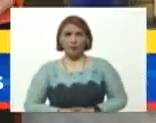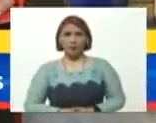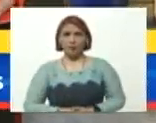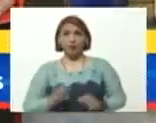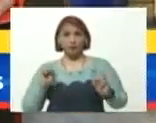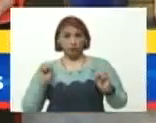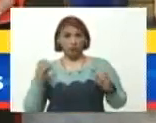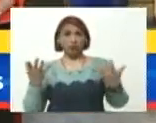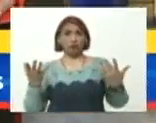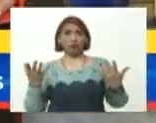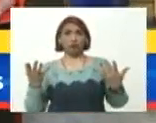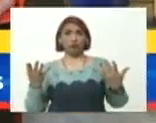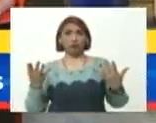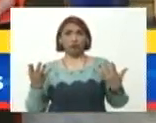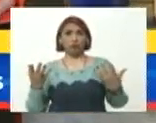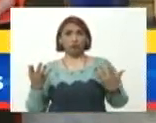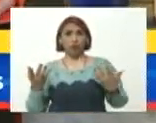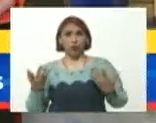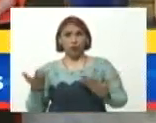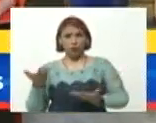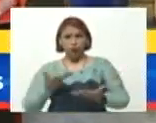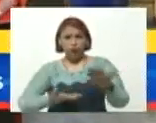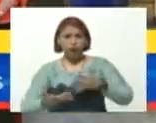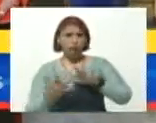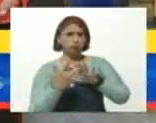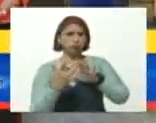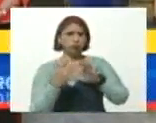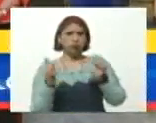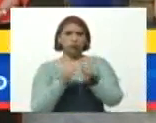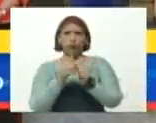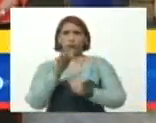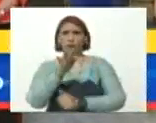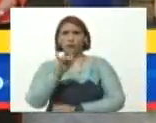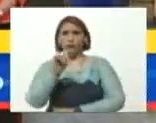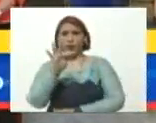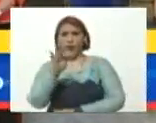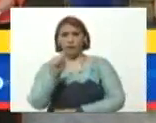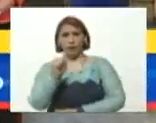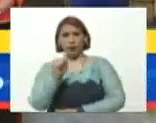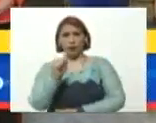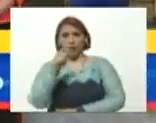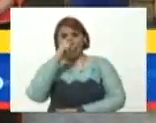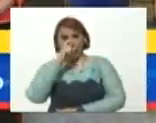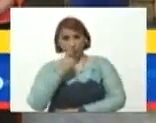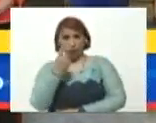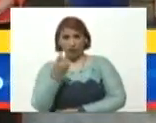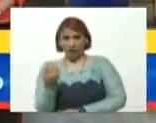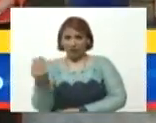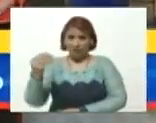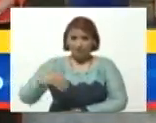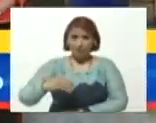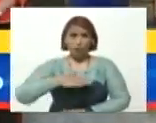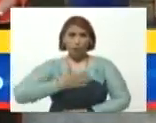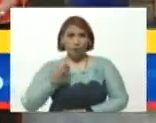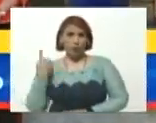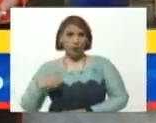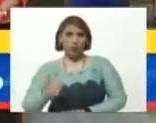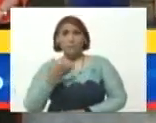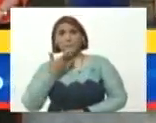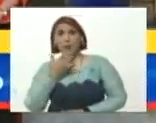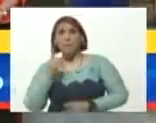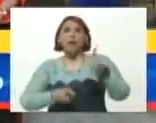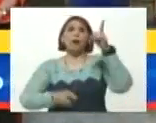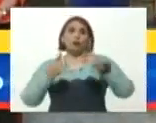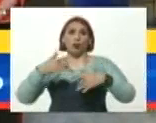logre coordinar con la FIFA para que en los años que están por venir podamos tener